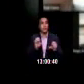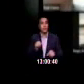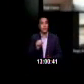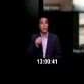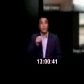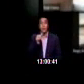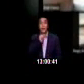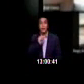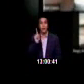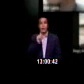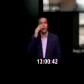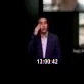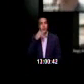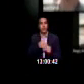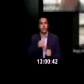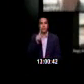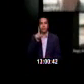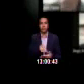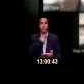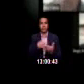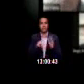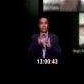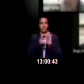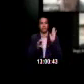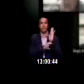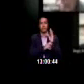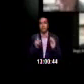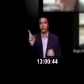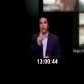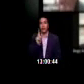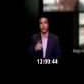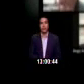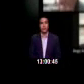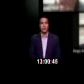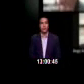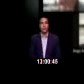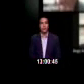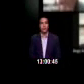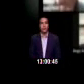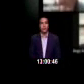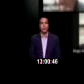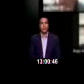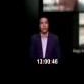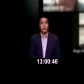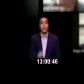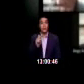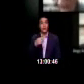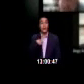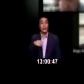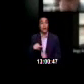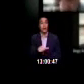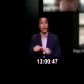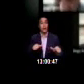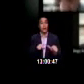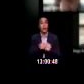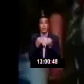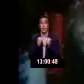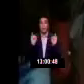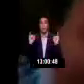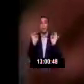privatizar al ies eso está prohibido por la constitución más bien es que existen administraciones